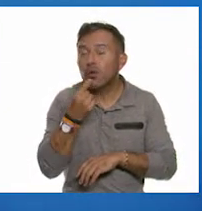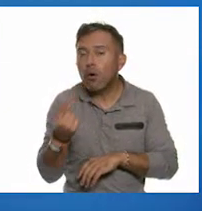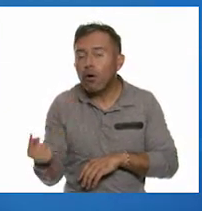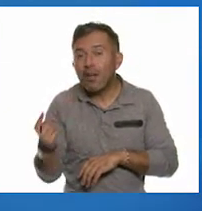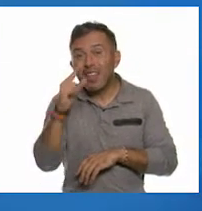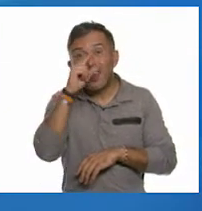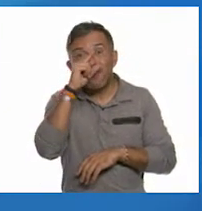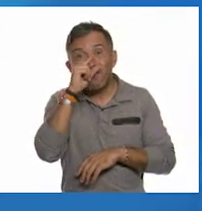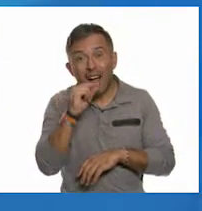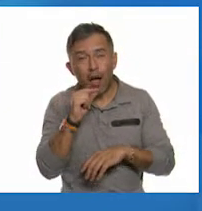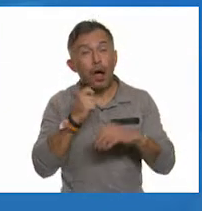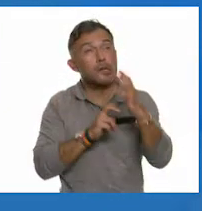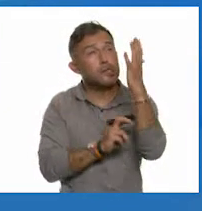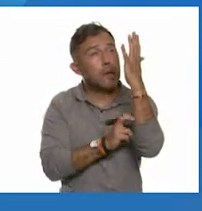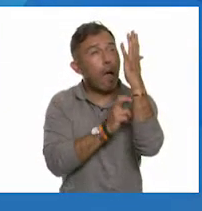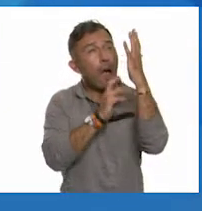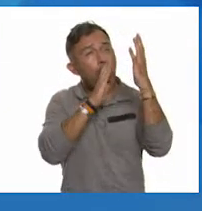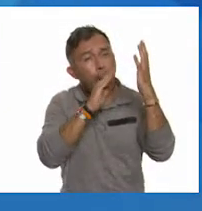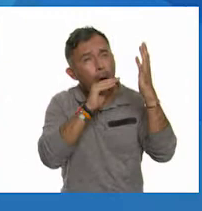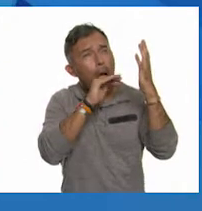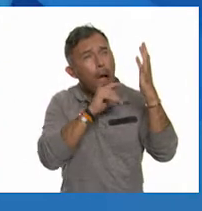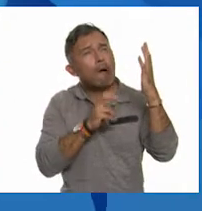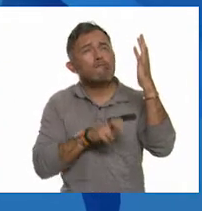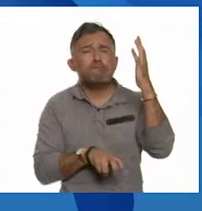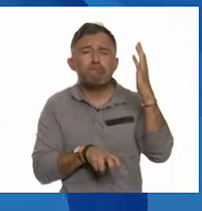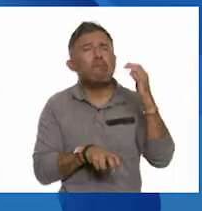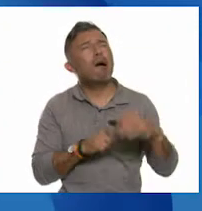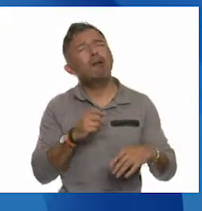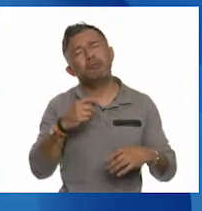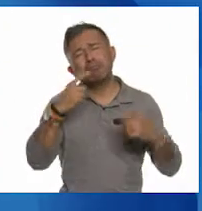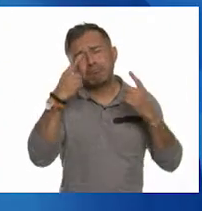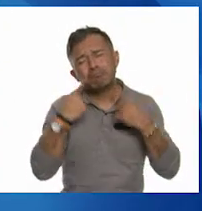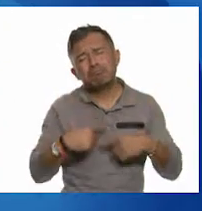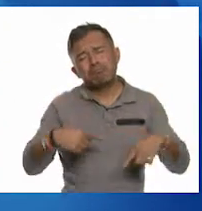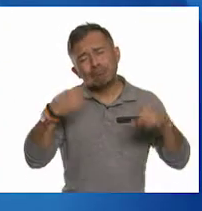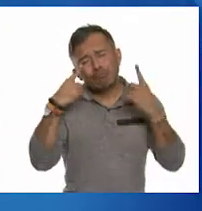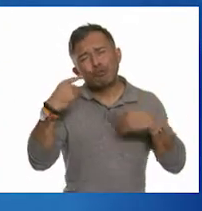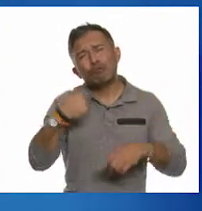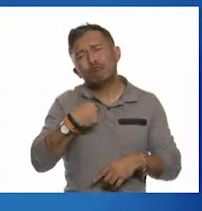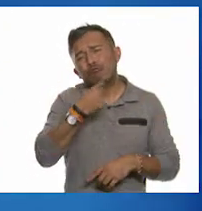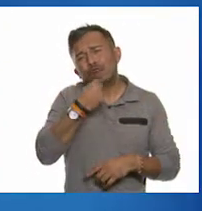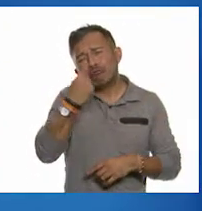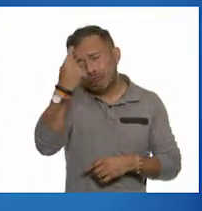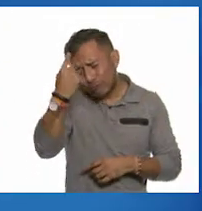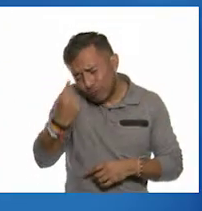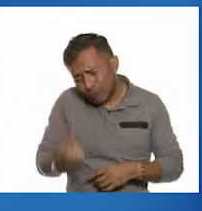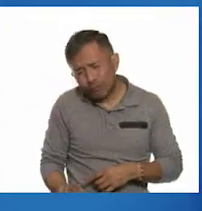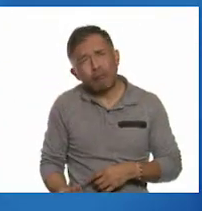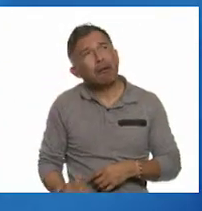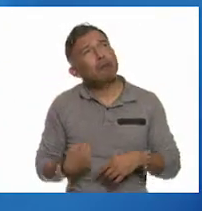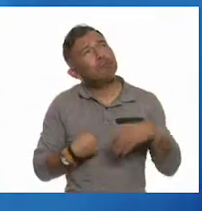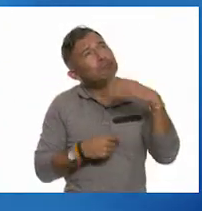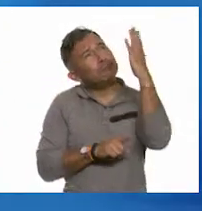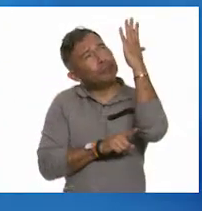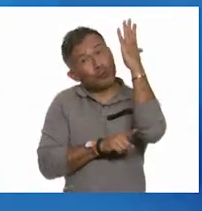conseguido subir a ningún árbol lloraba amargamente porque era demasiado pequeño y no llegaba ni siquiera a la rama más baja del árbol